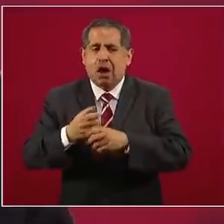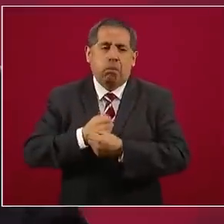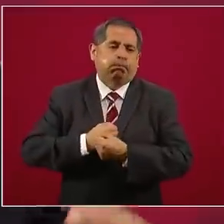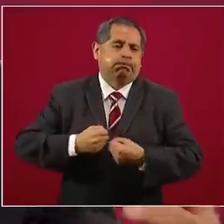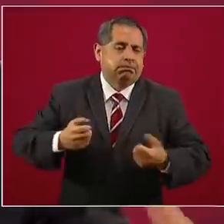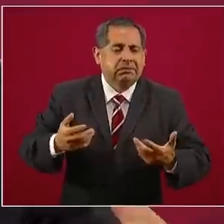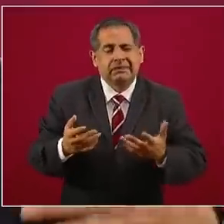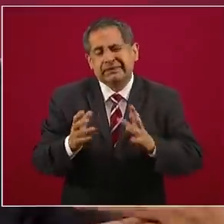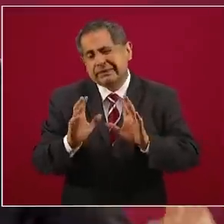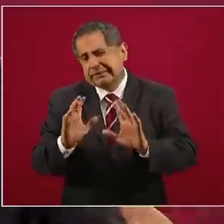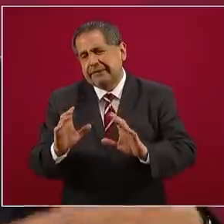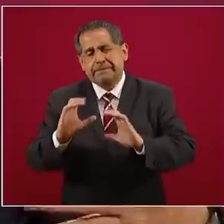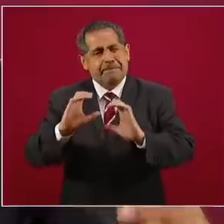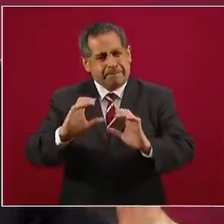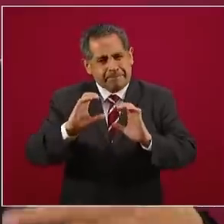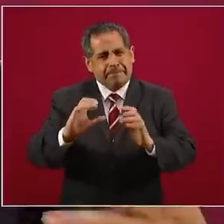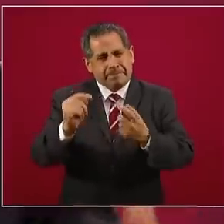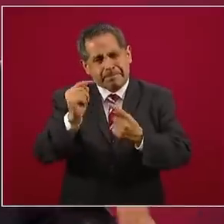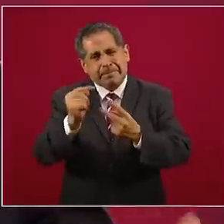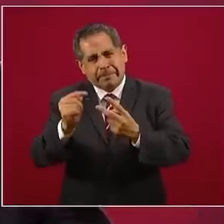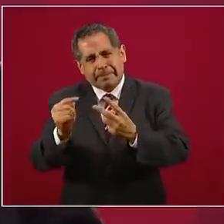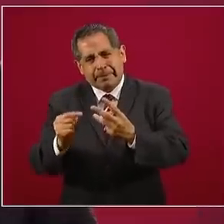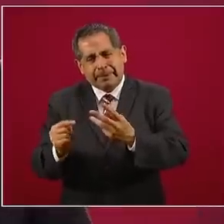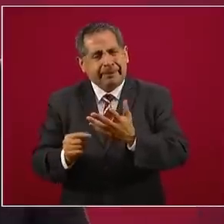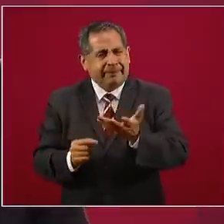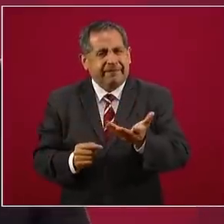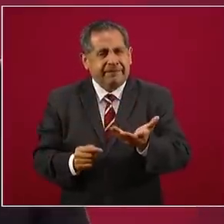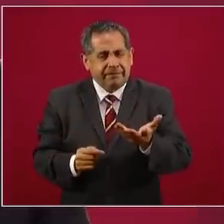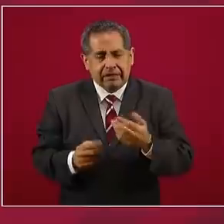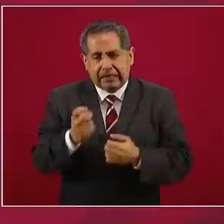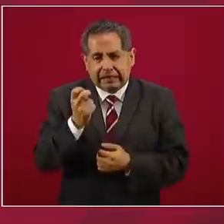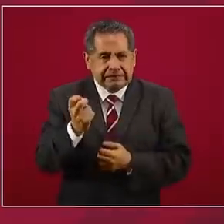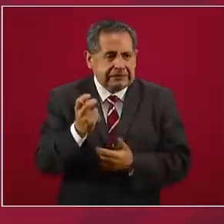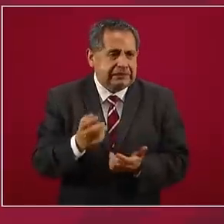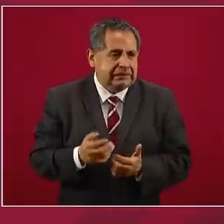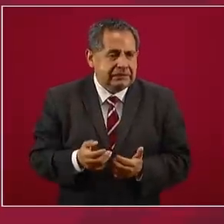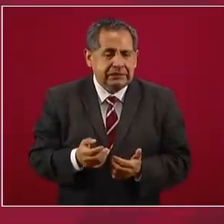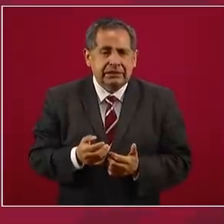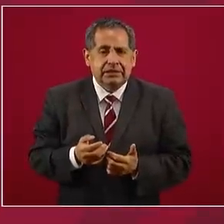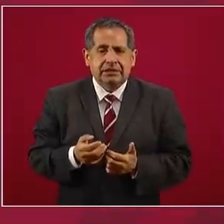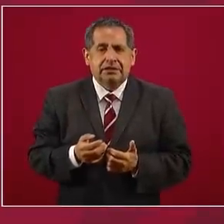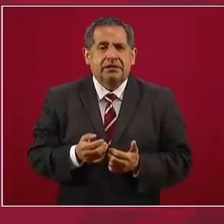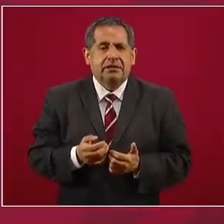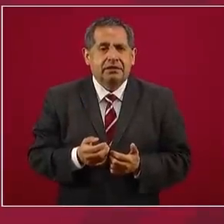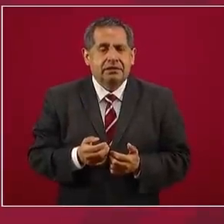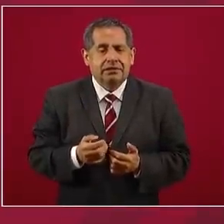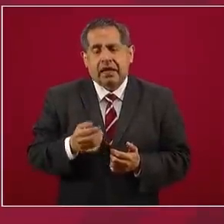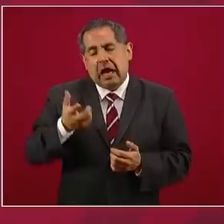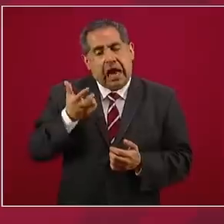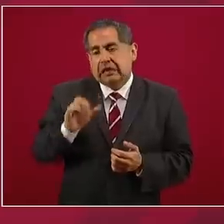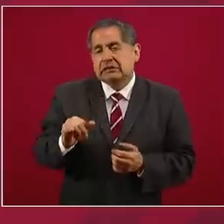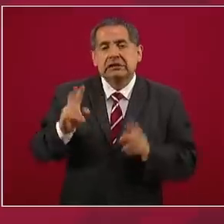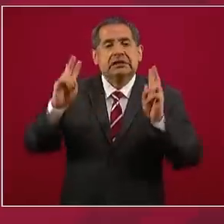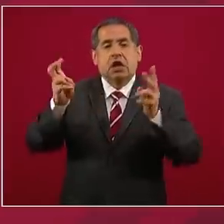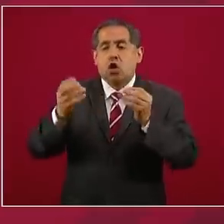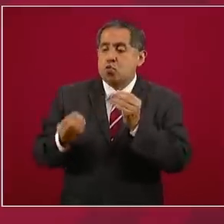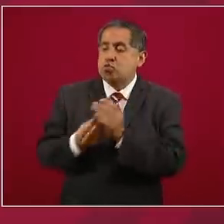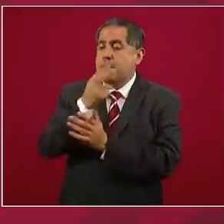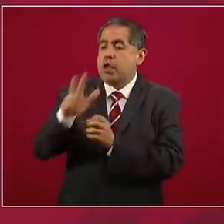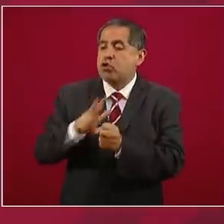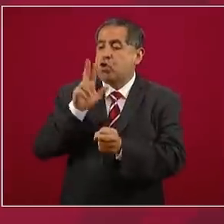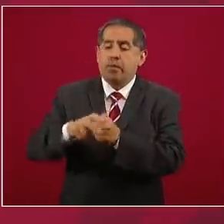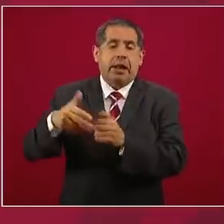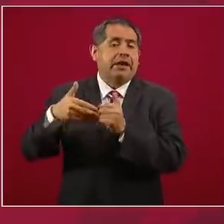obesidad, todo esto que es parte ya de la nueva normalidad, la nueva